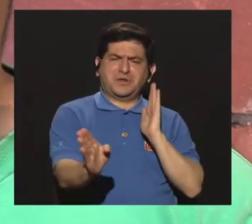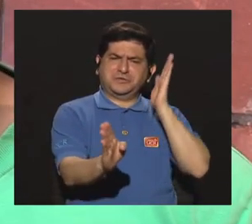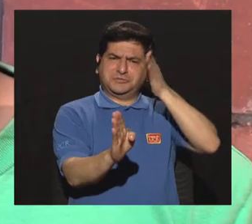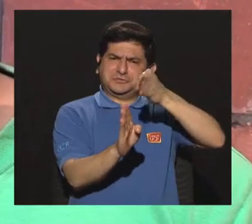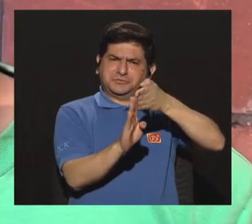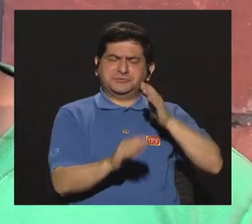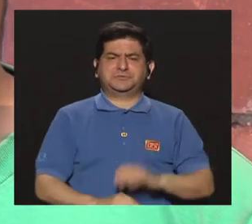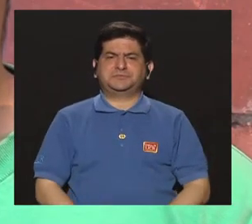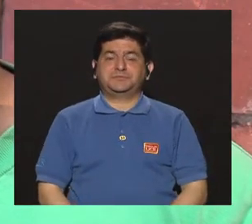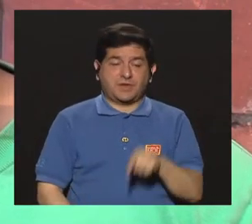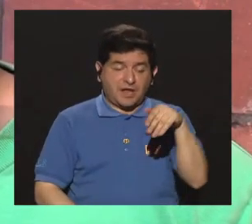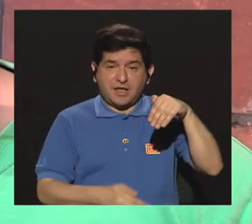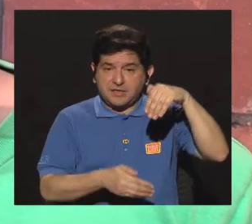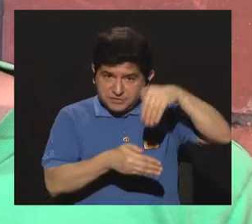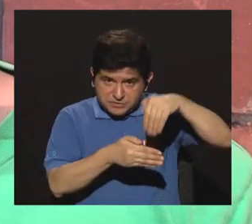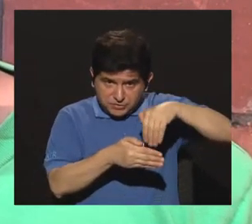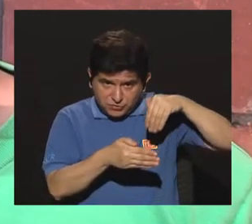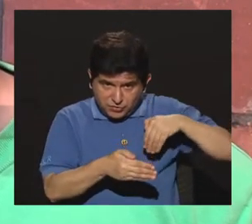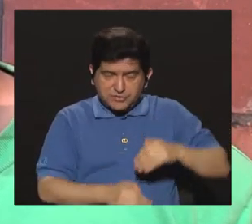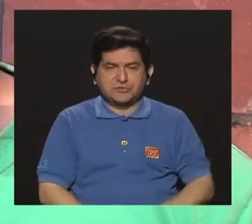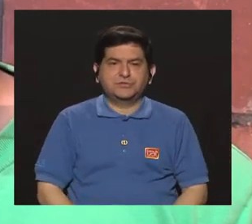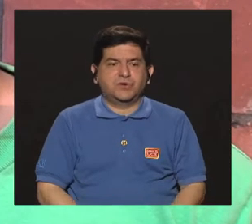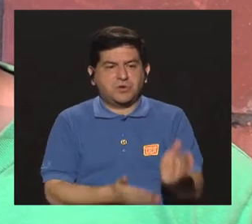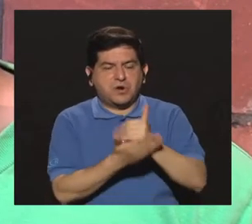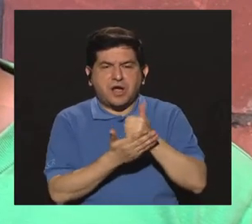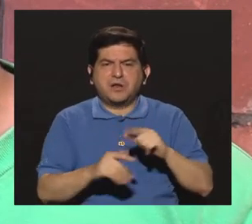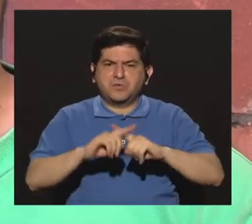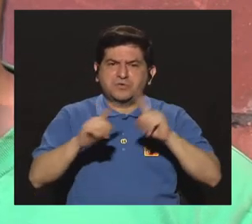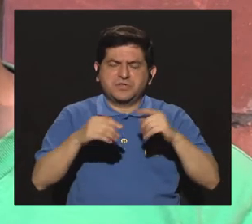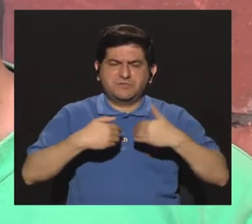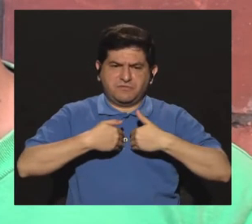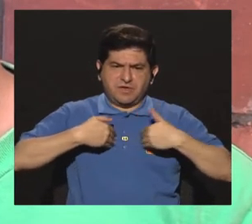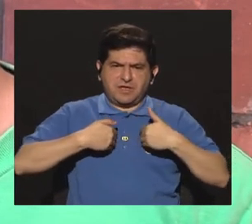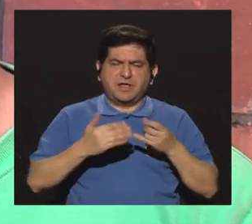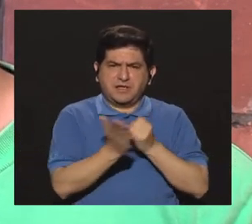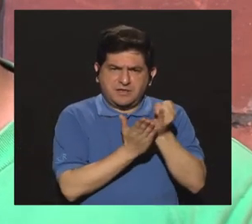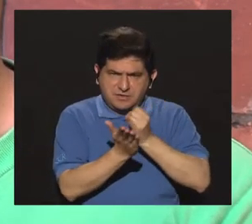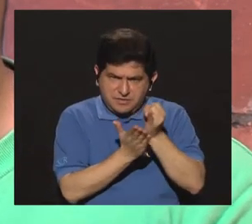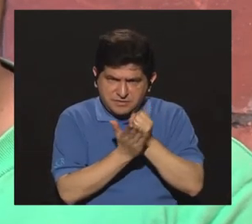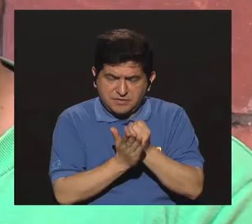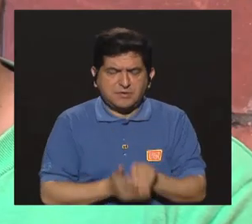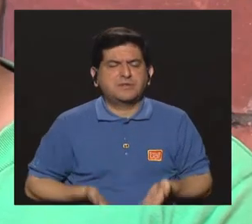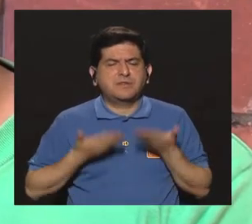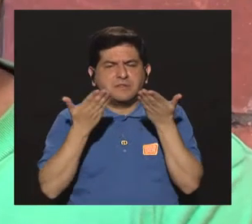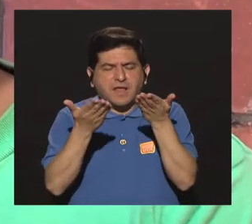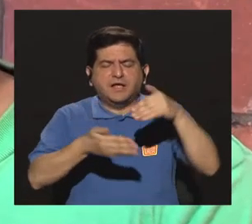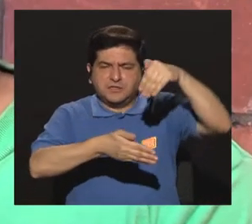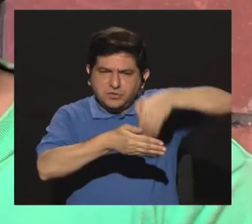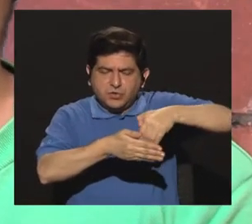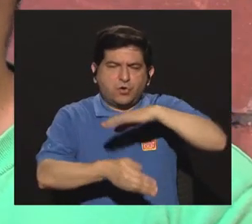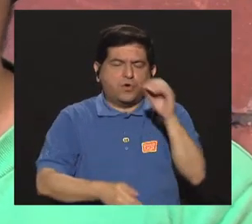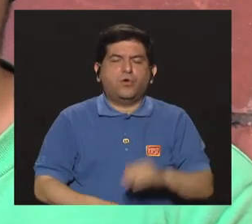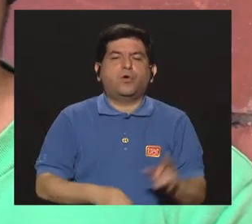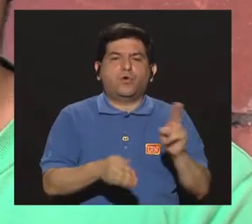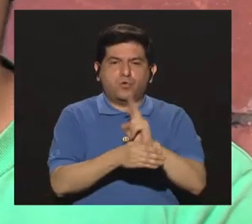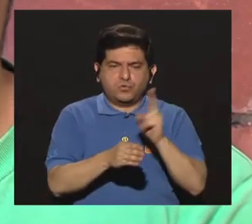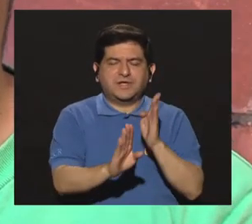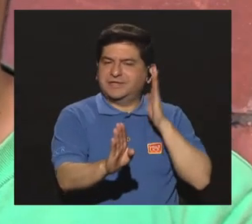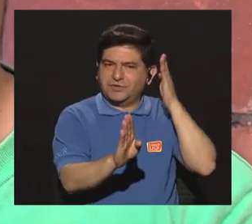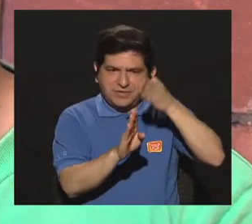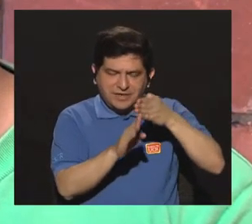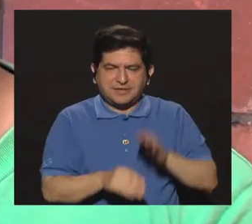involucran directamente en la colección ya sea colectando algunos especímenes de esa investigación y depositándolos en la colección o utilizando